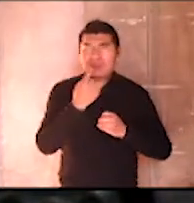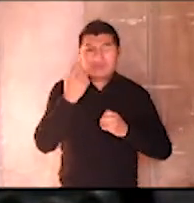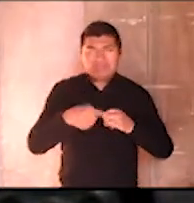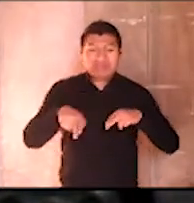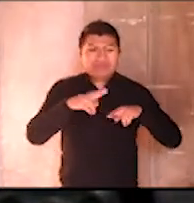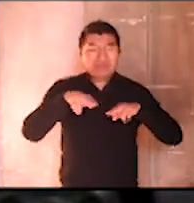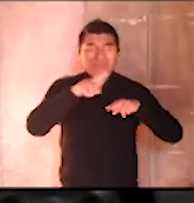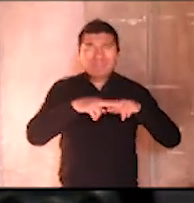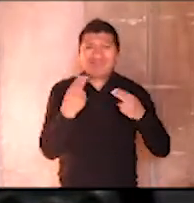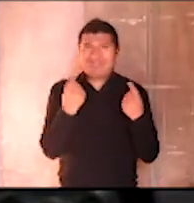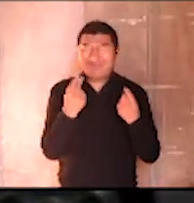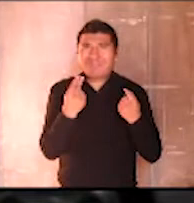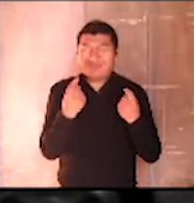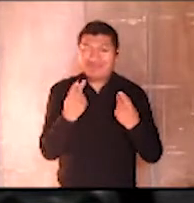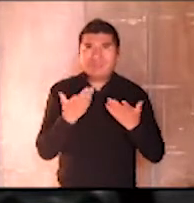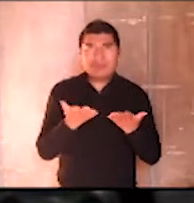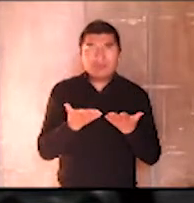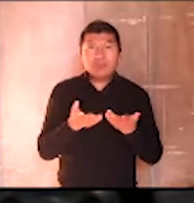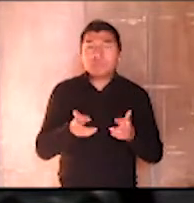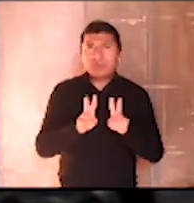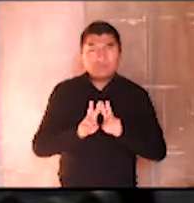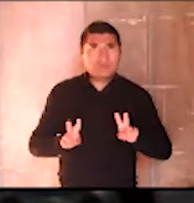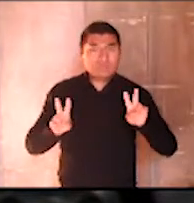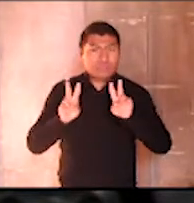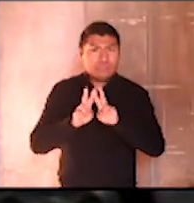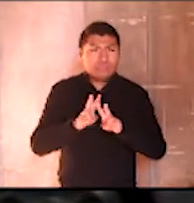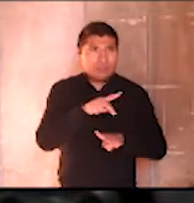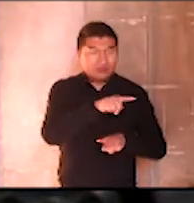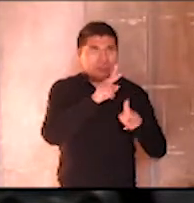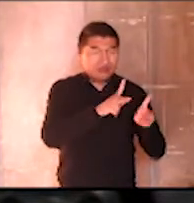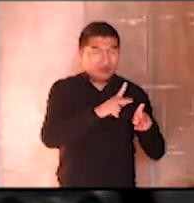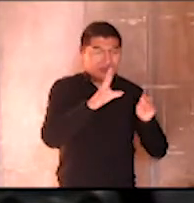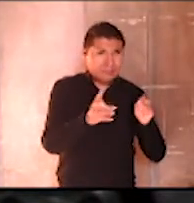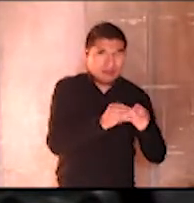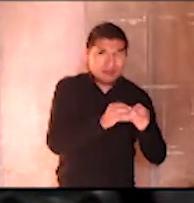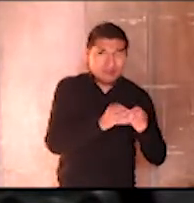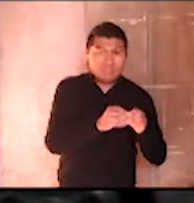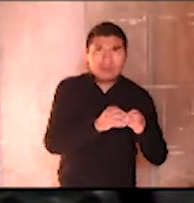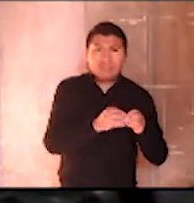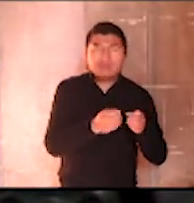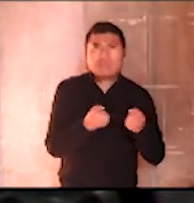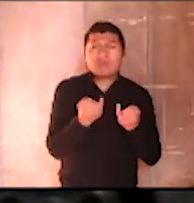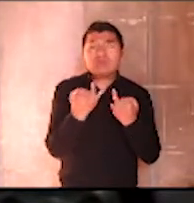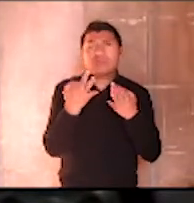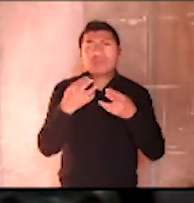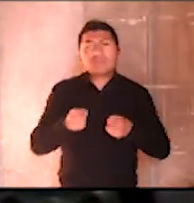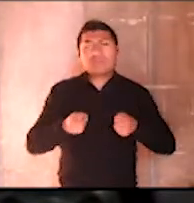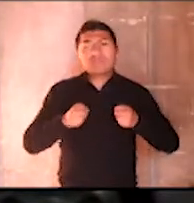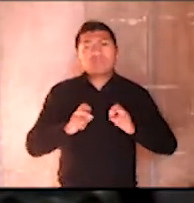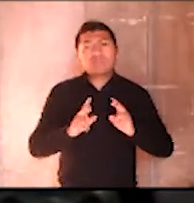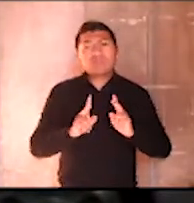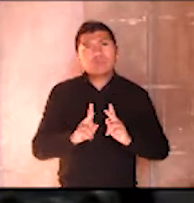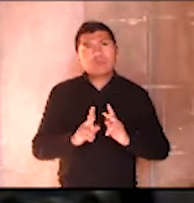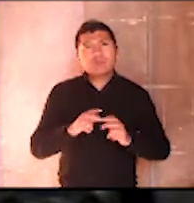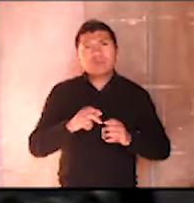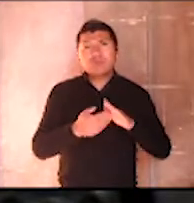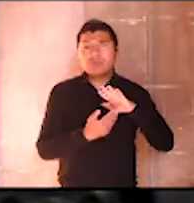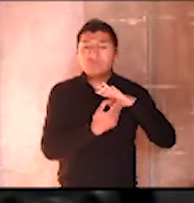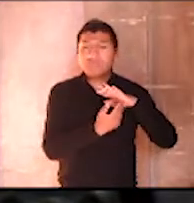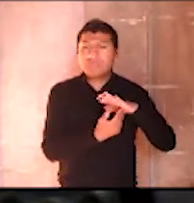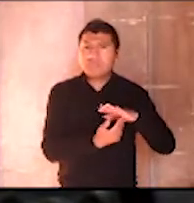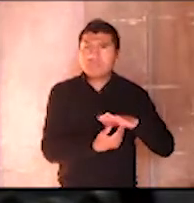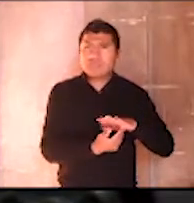más. Se valora al que tiene más y en cuántas oportunidades se